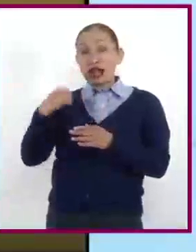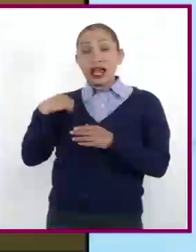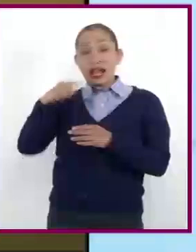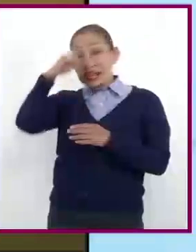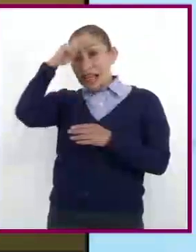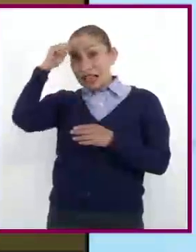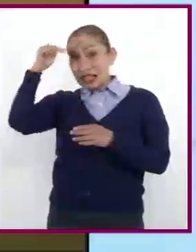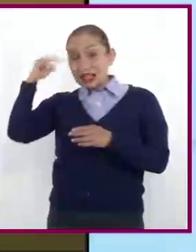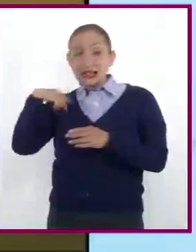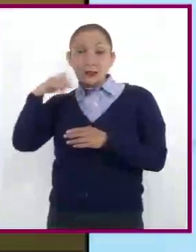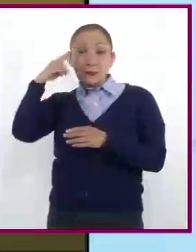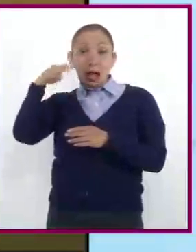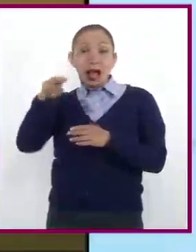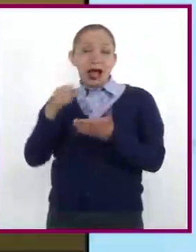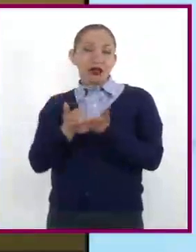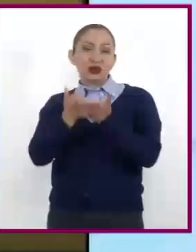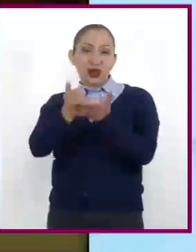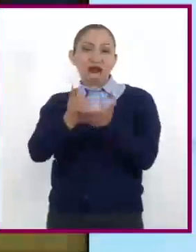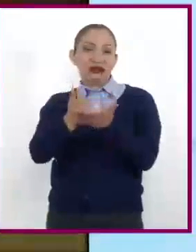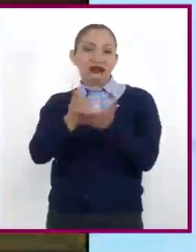tomar para ayudar a su familia.